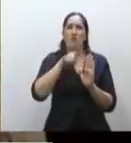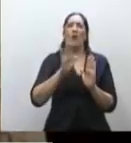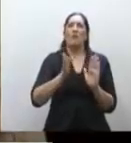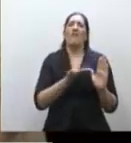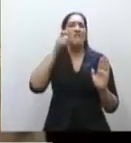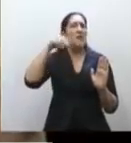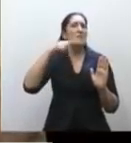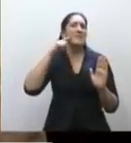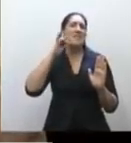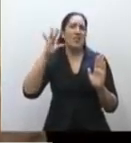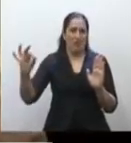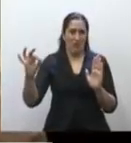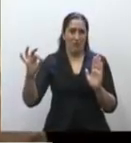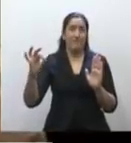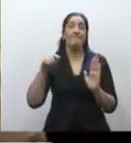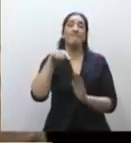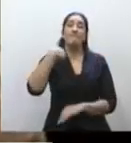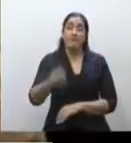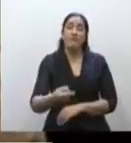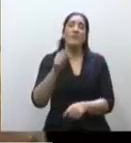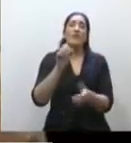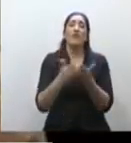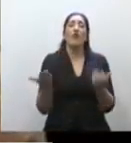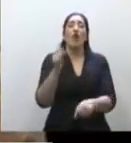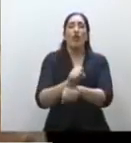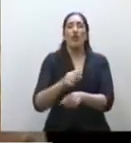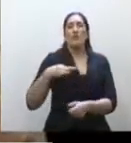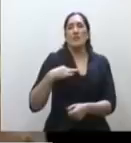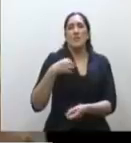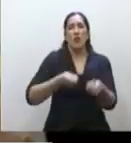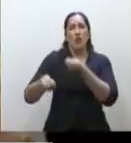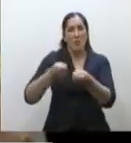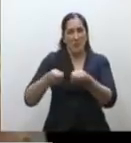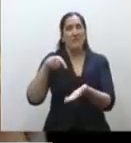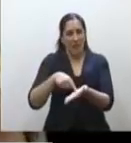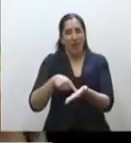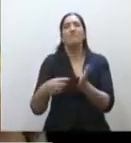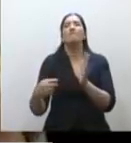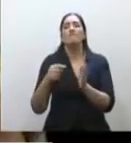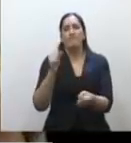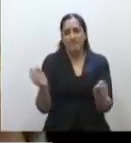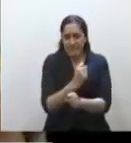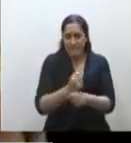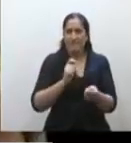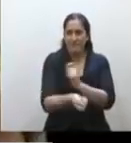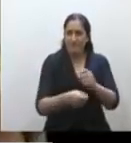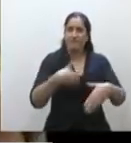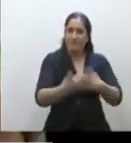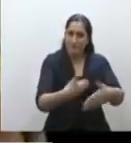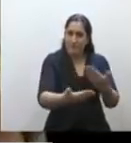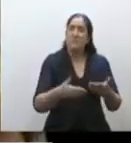reproducción asistida, el Código Civil y Comercial en el 2014 también. Y llevamos adelante políticas